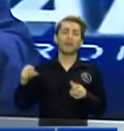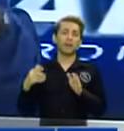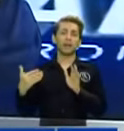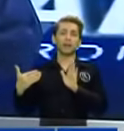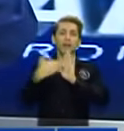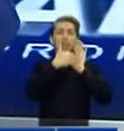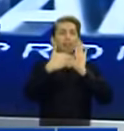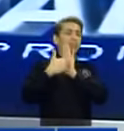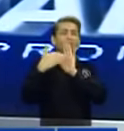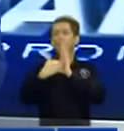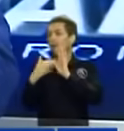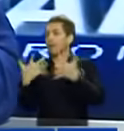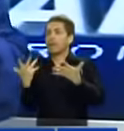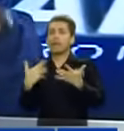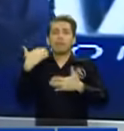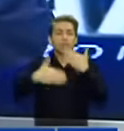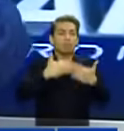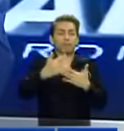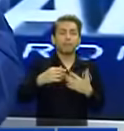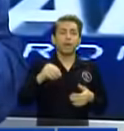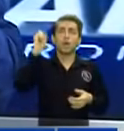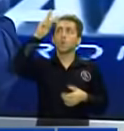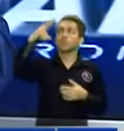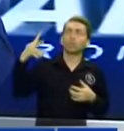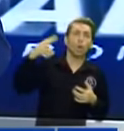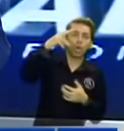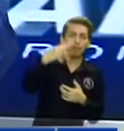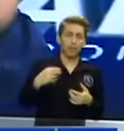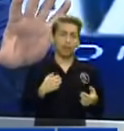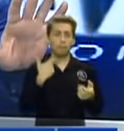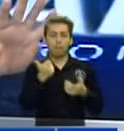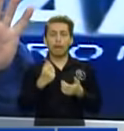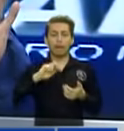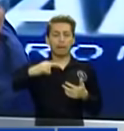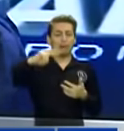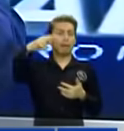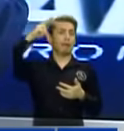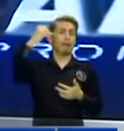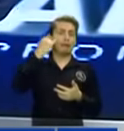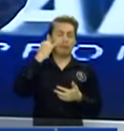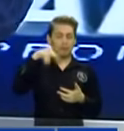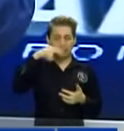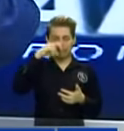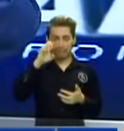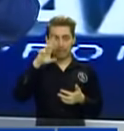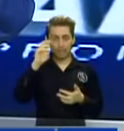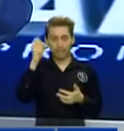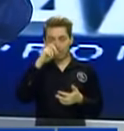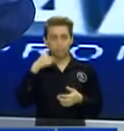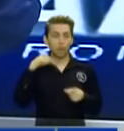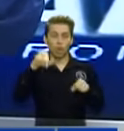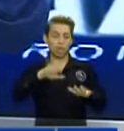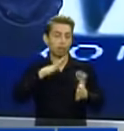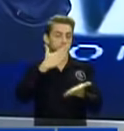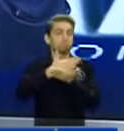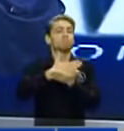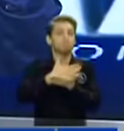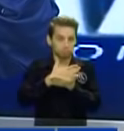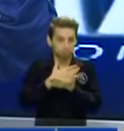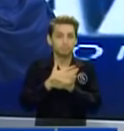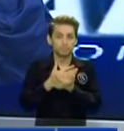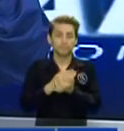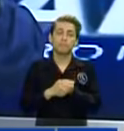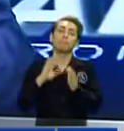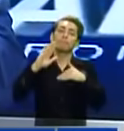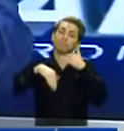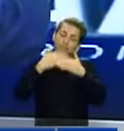los cortes, que pudieran venir la moratoria, los intereses y todo, hoy eso se paró. La Corte de Constitucionalidad resolverá